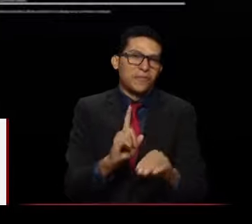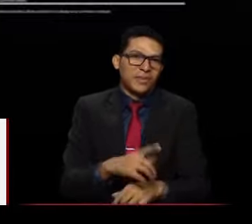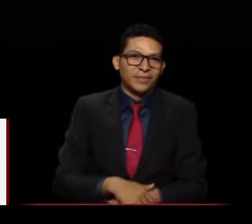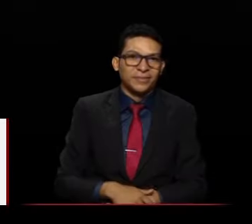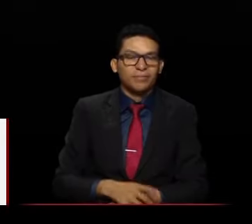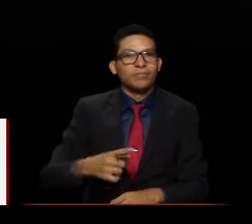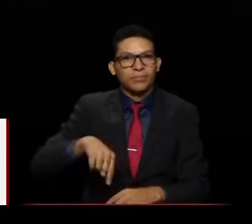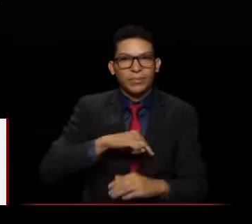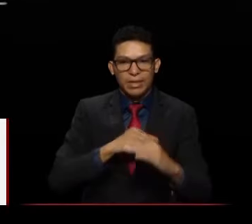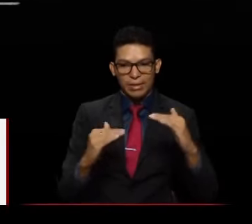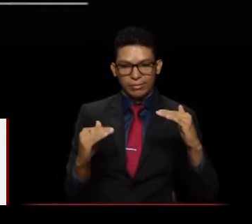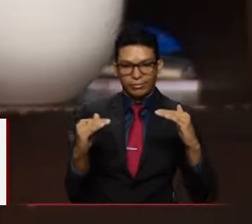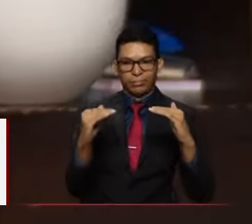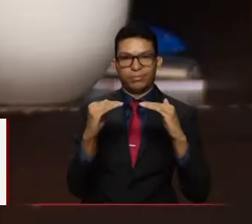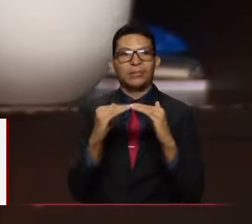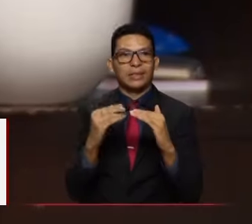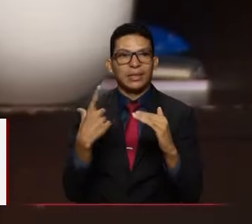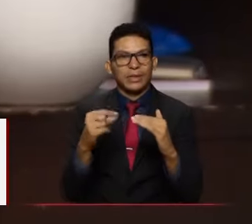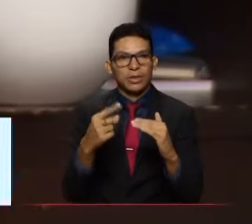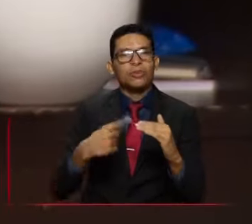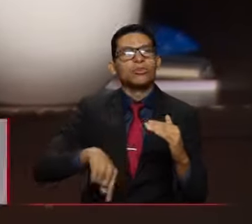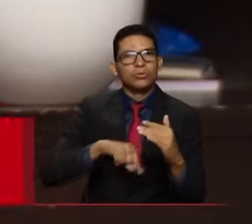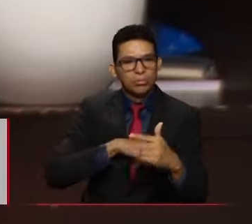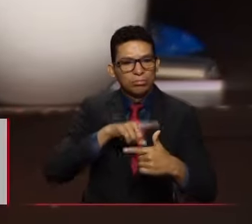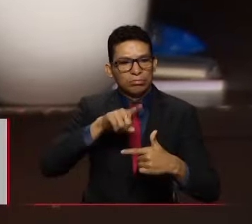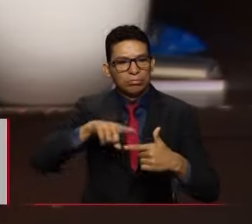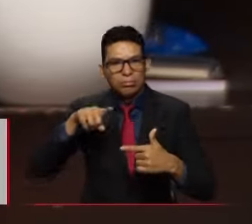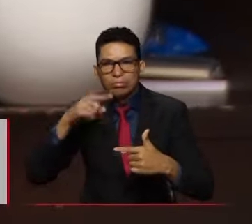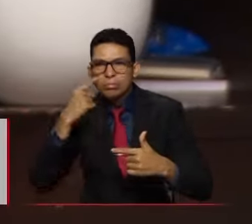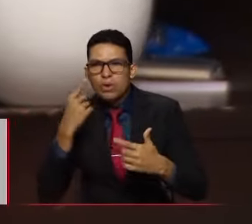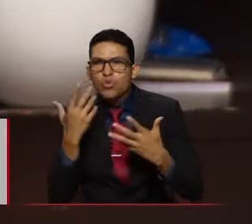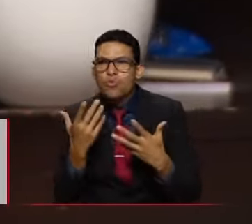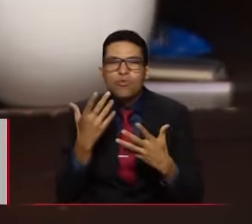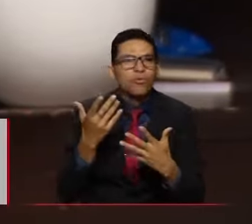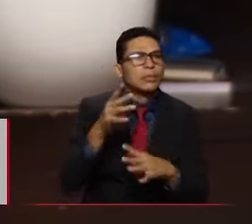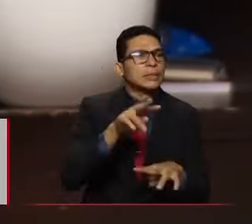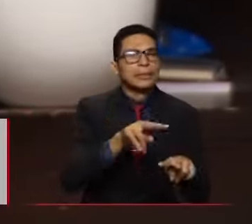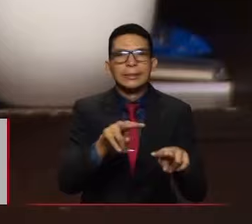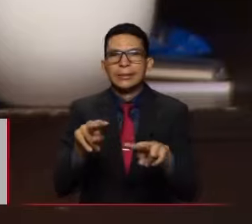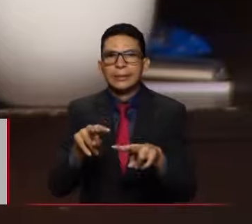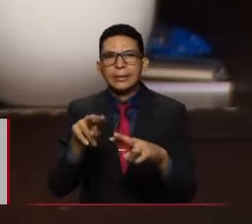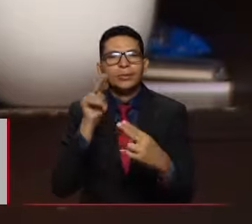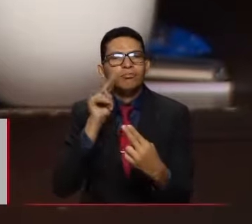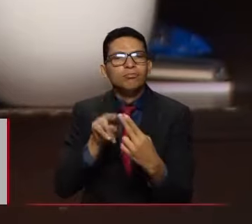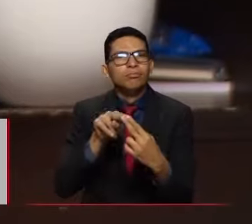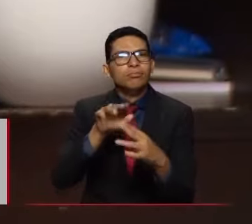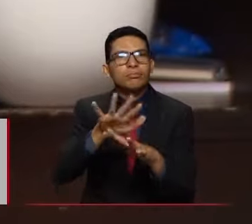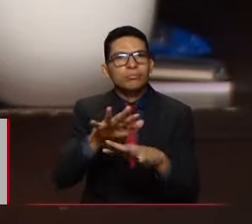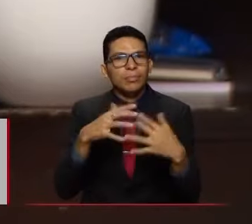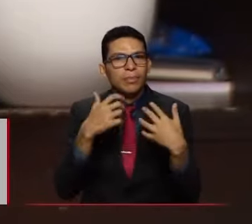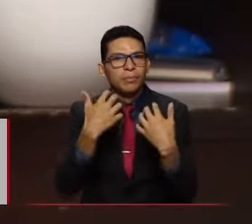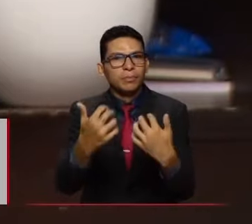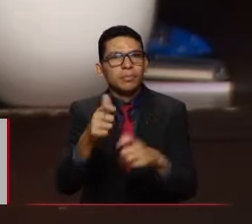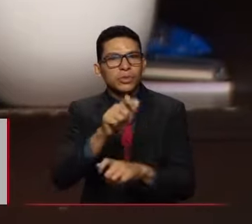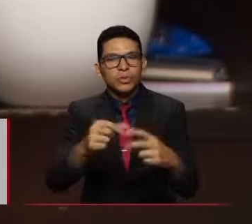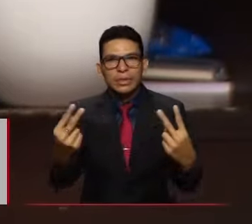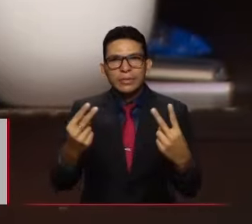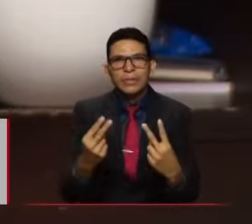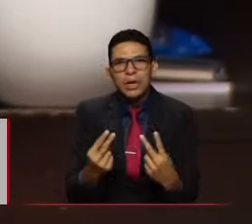cierre de brecha digital. Un estudio de mercado con el cual vamos a poder conocer mejor esas audiencias y poder